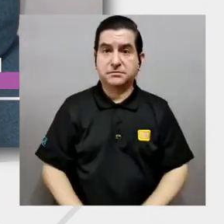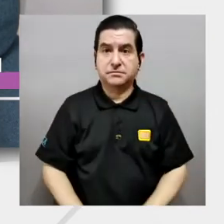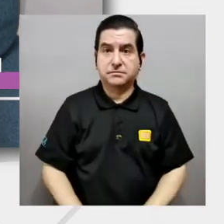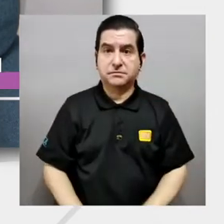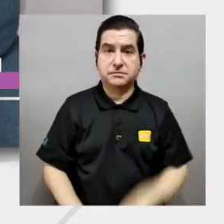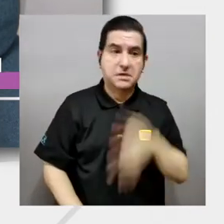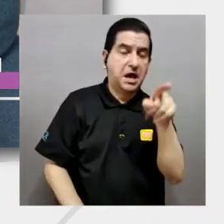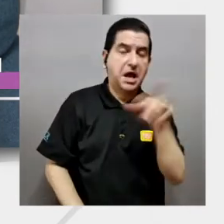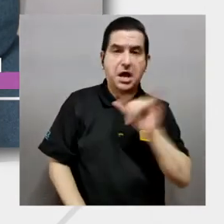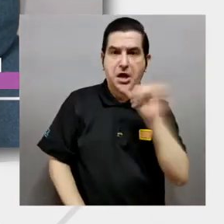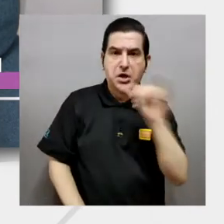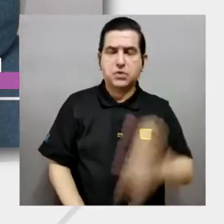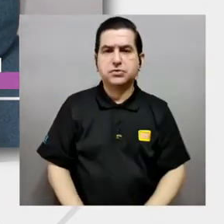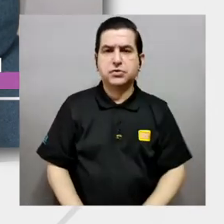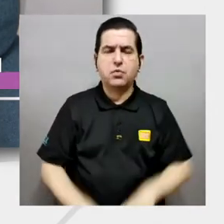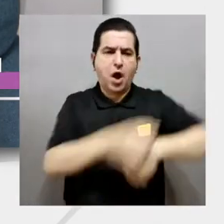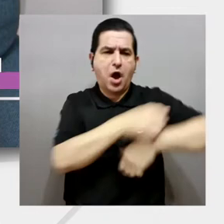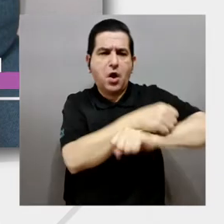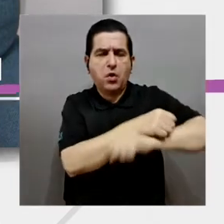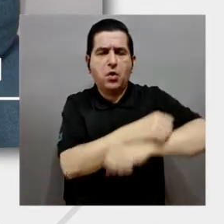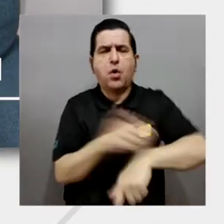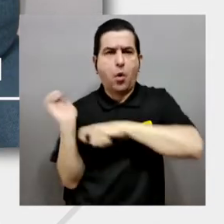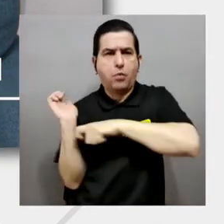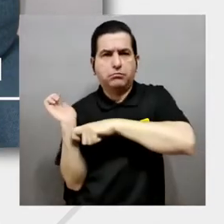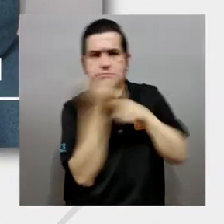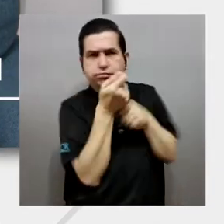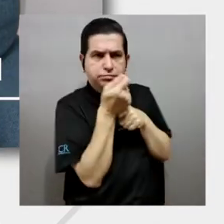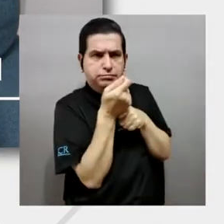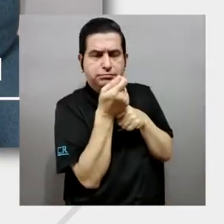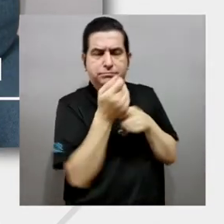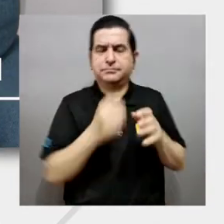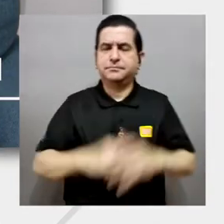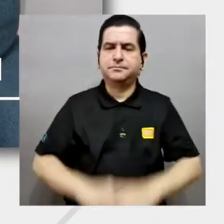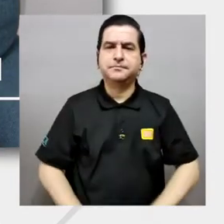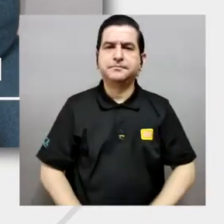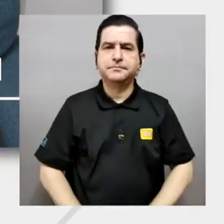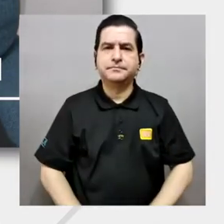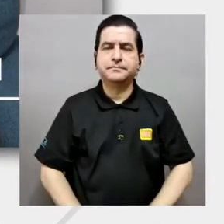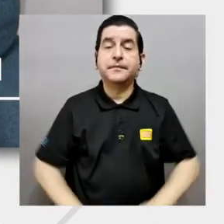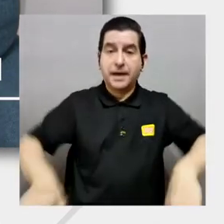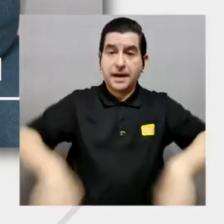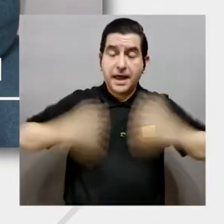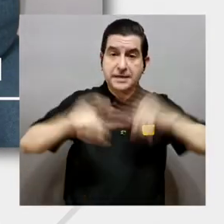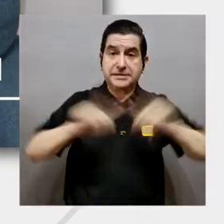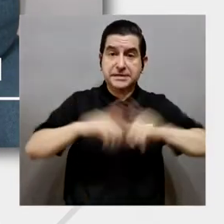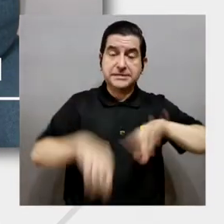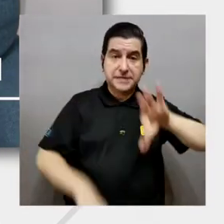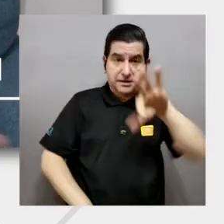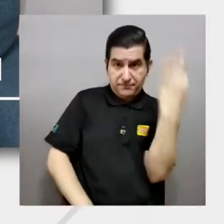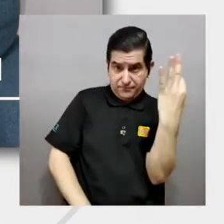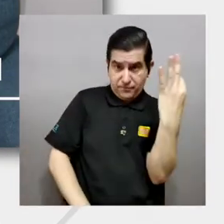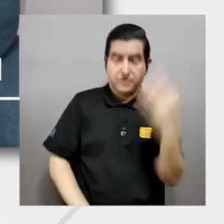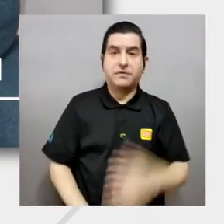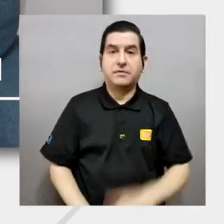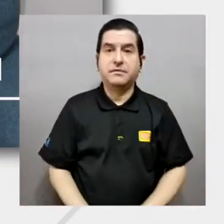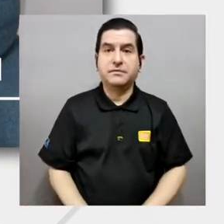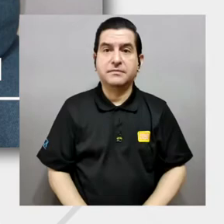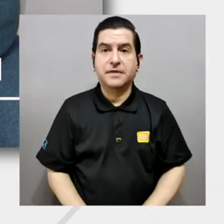Algunas personas corren, algunas personas también hacen fútbol o béisbol.